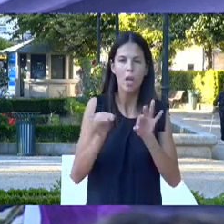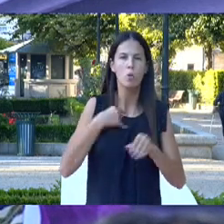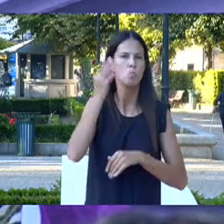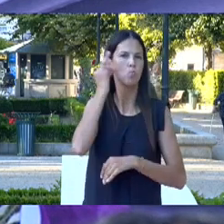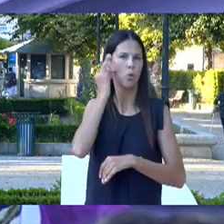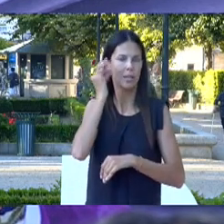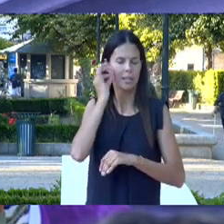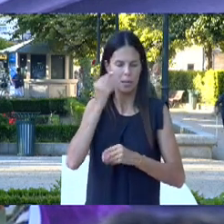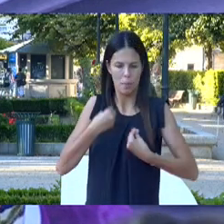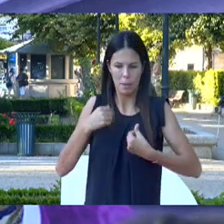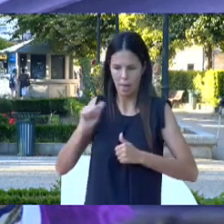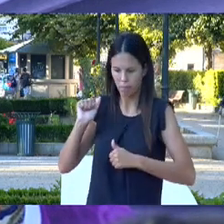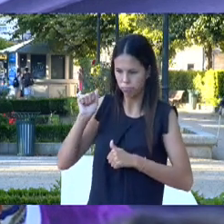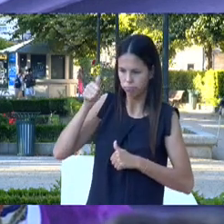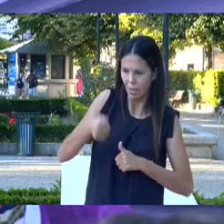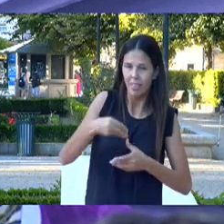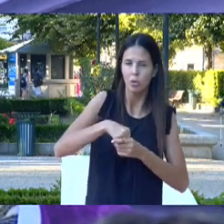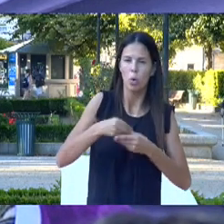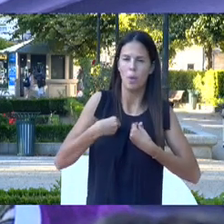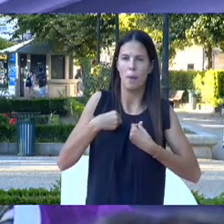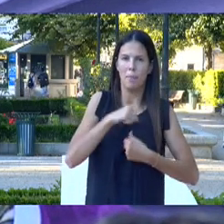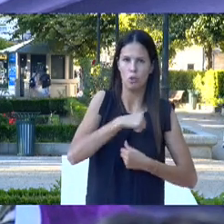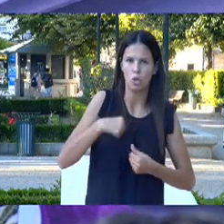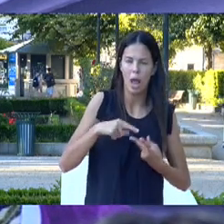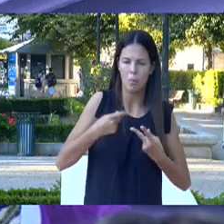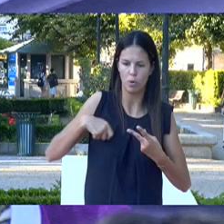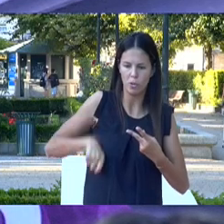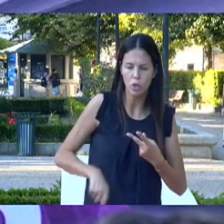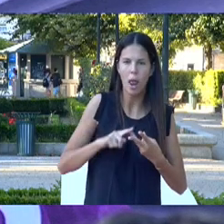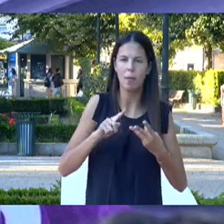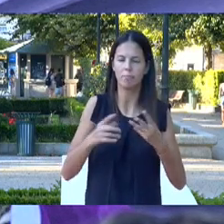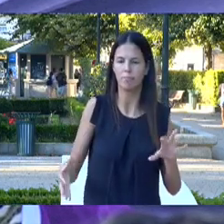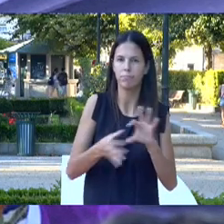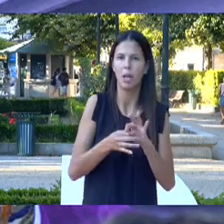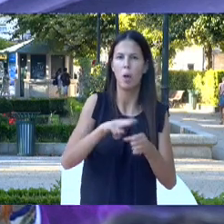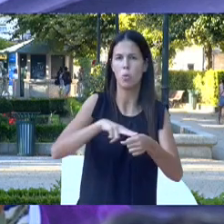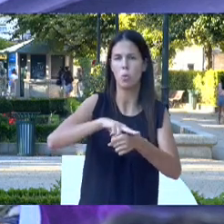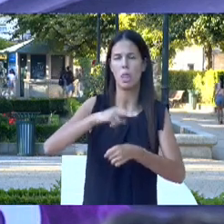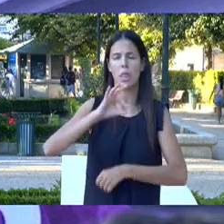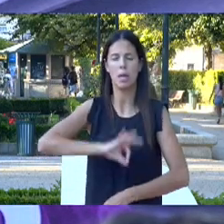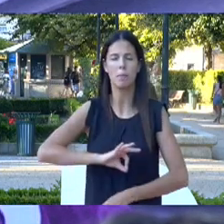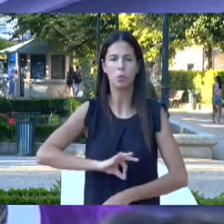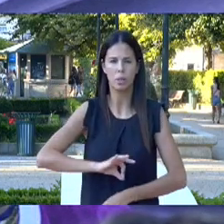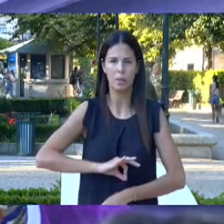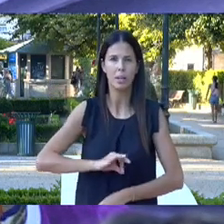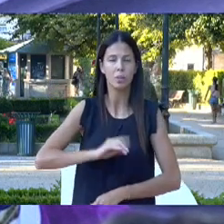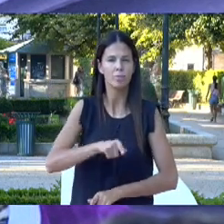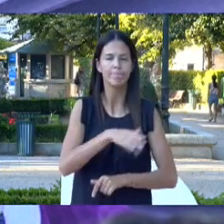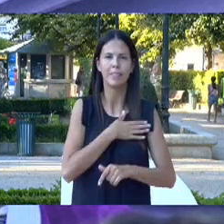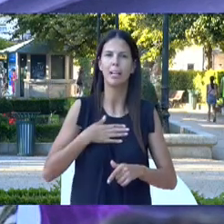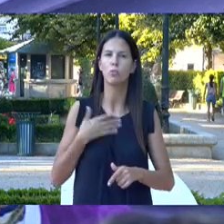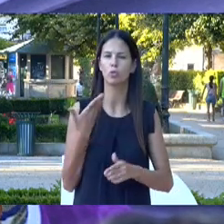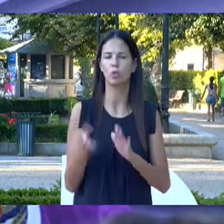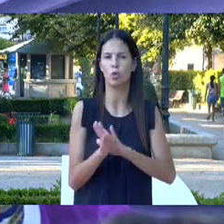traxectoria persoal, vital, profesional, estiveron conectadas coa provincia de Pontevedra. E por aí queremos seguir, de